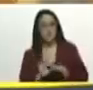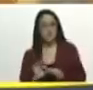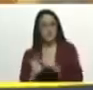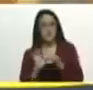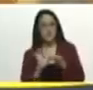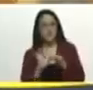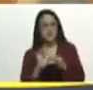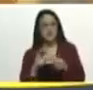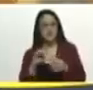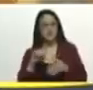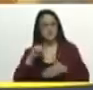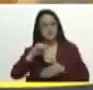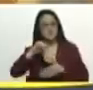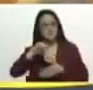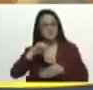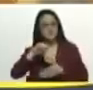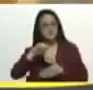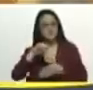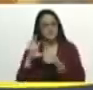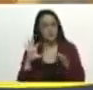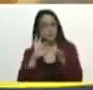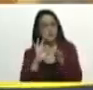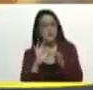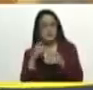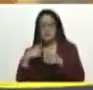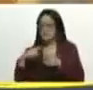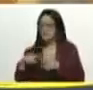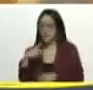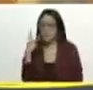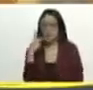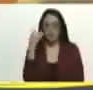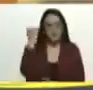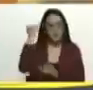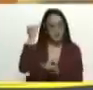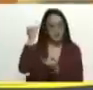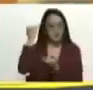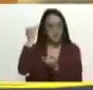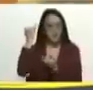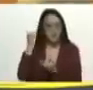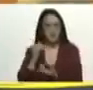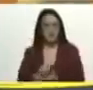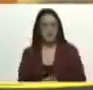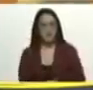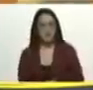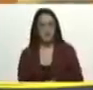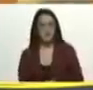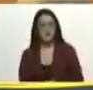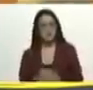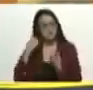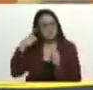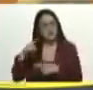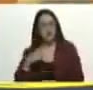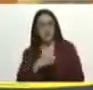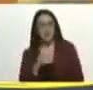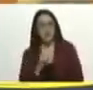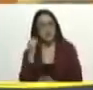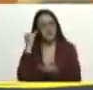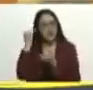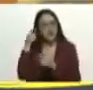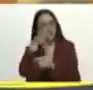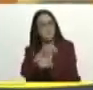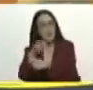América del Sur unida en su diversidad ideológica, política. No podemos dejar que se impongan las